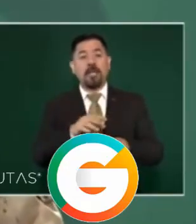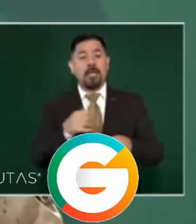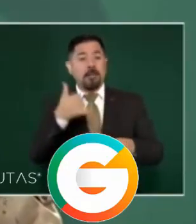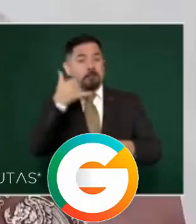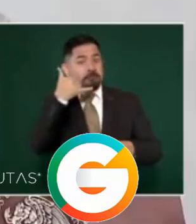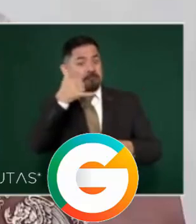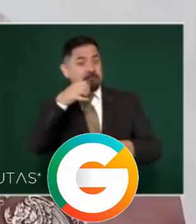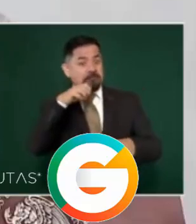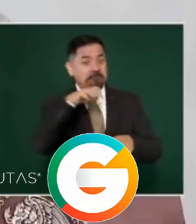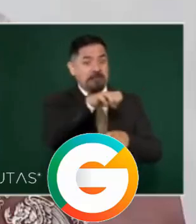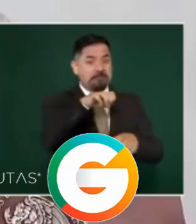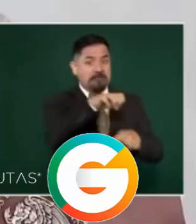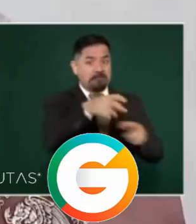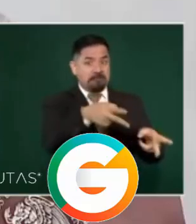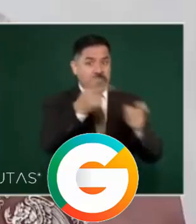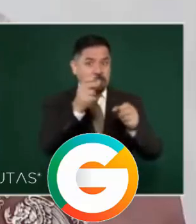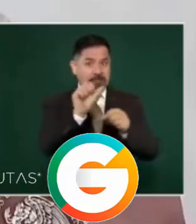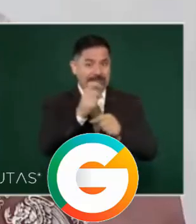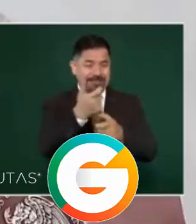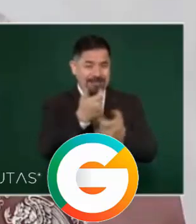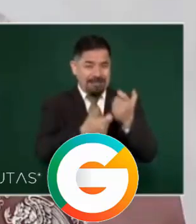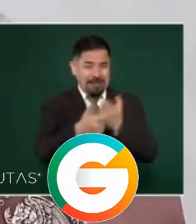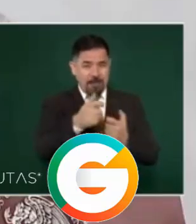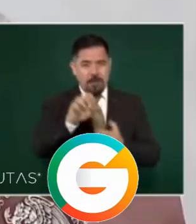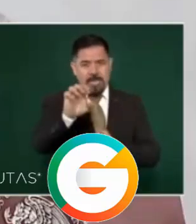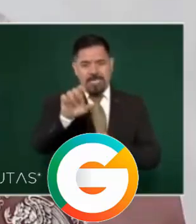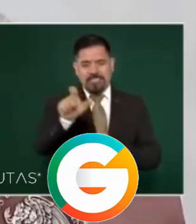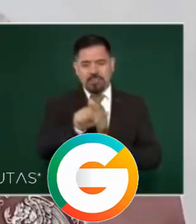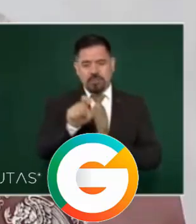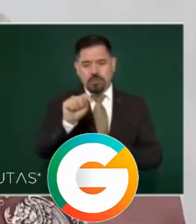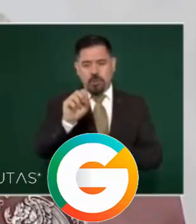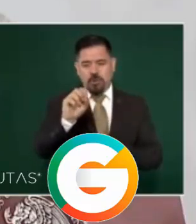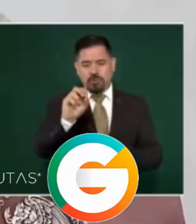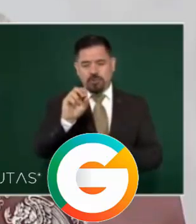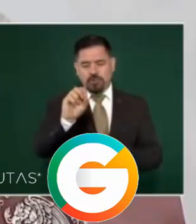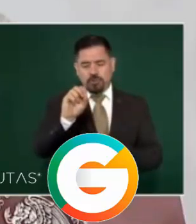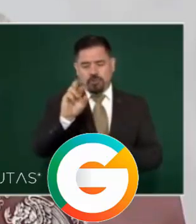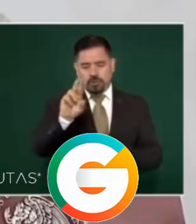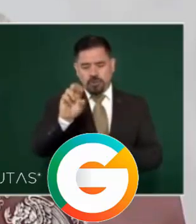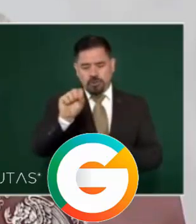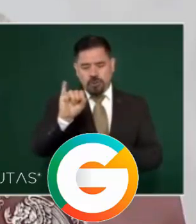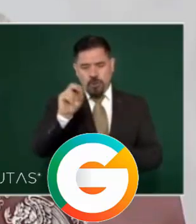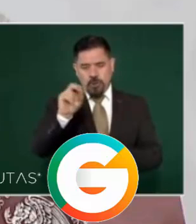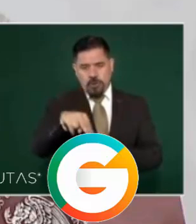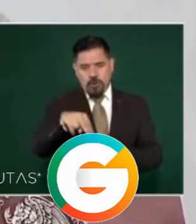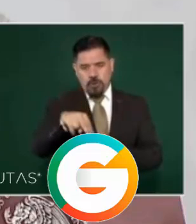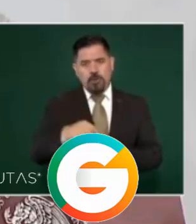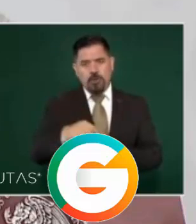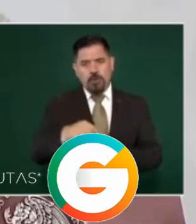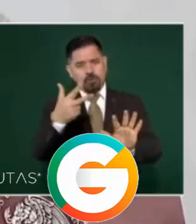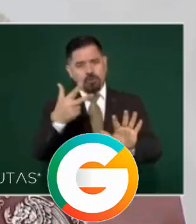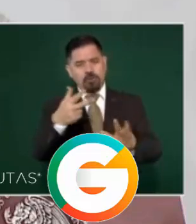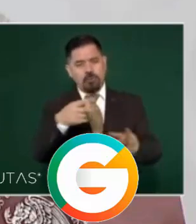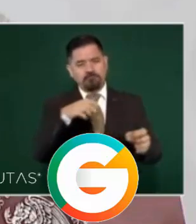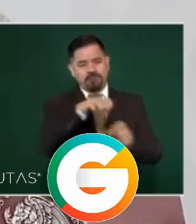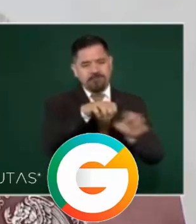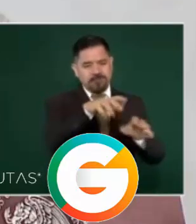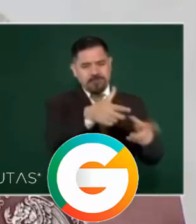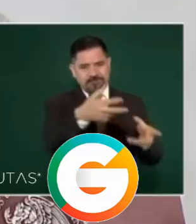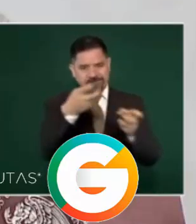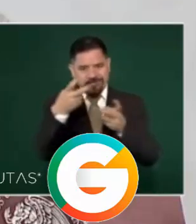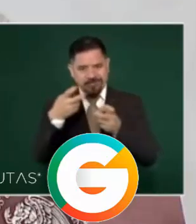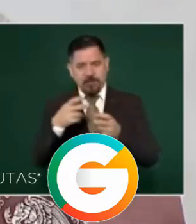un ligero incremento, tiene 8 delitos de esta naturaleza, con un total en el 21